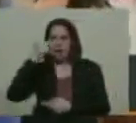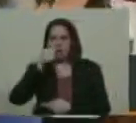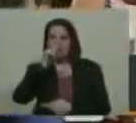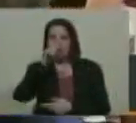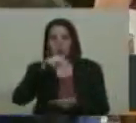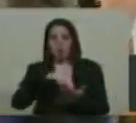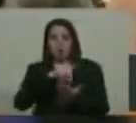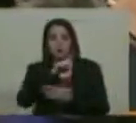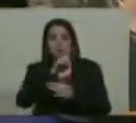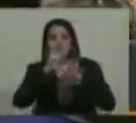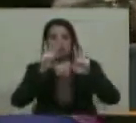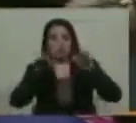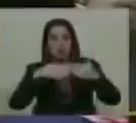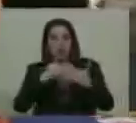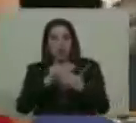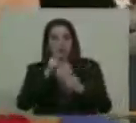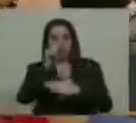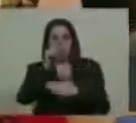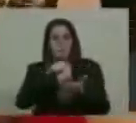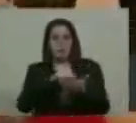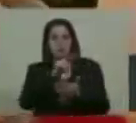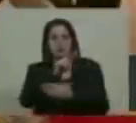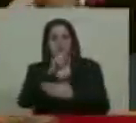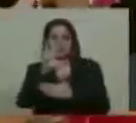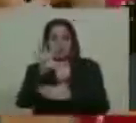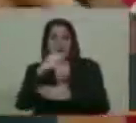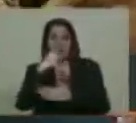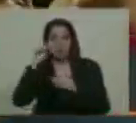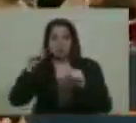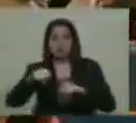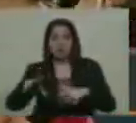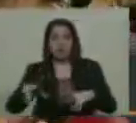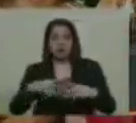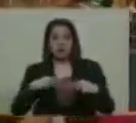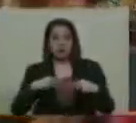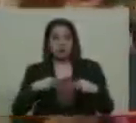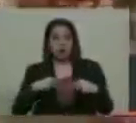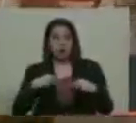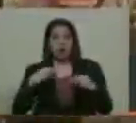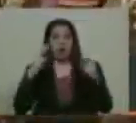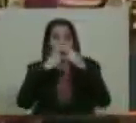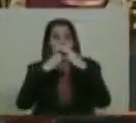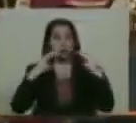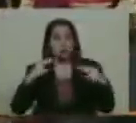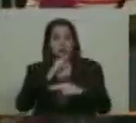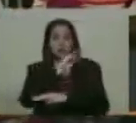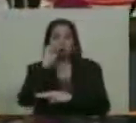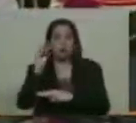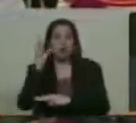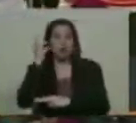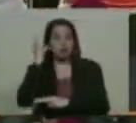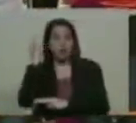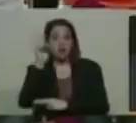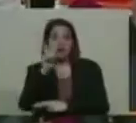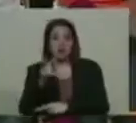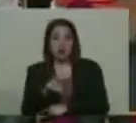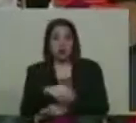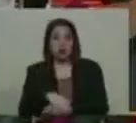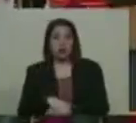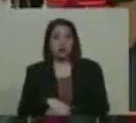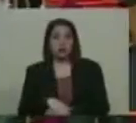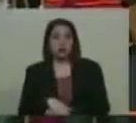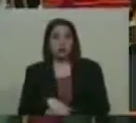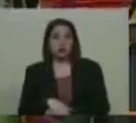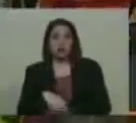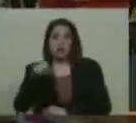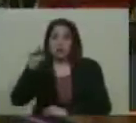2019-2025, es porque digo, sí asumo el compromiso de proteger a la mujer venezolana. Sí asumo el